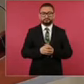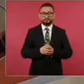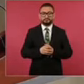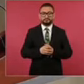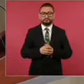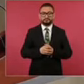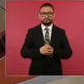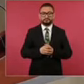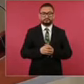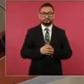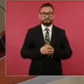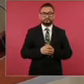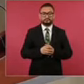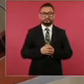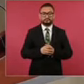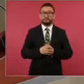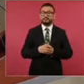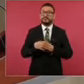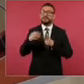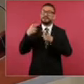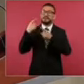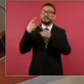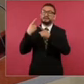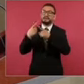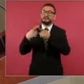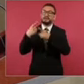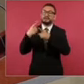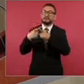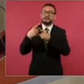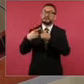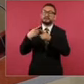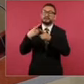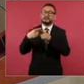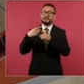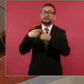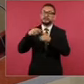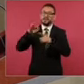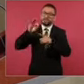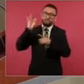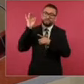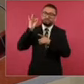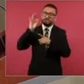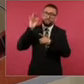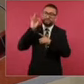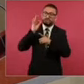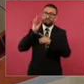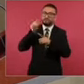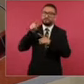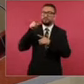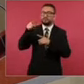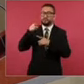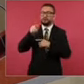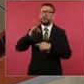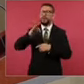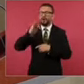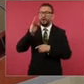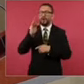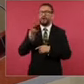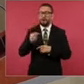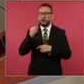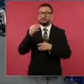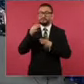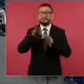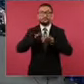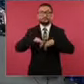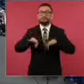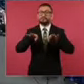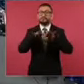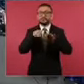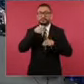¿Quién fue el que te convenció que era importante hacer el reportaje?